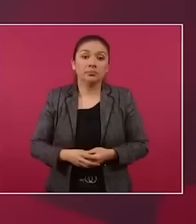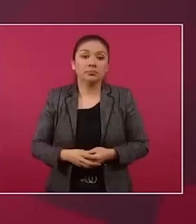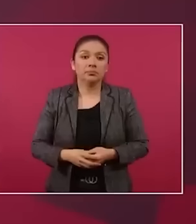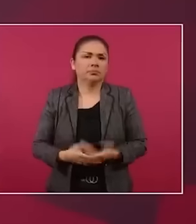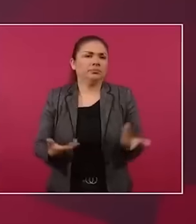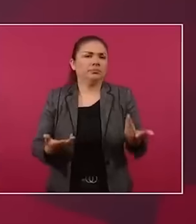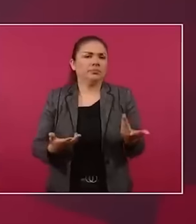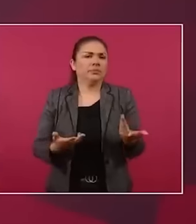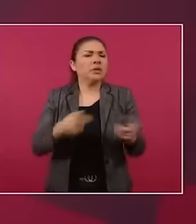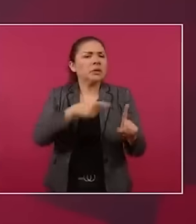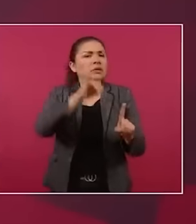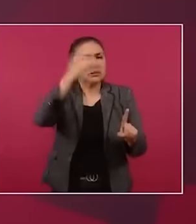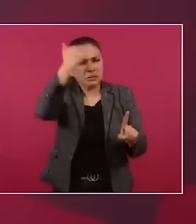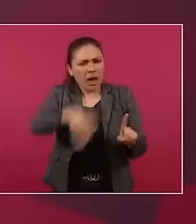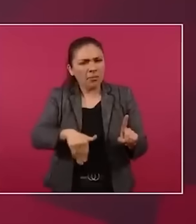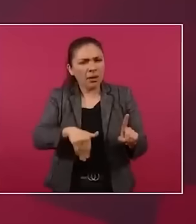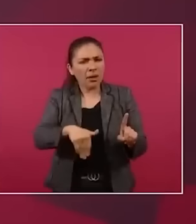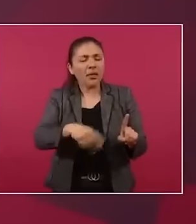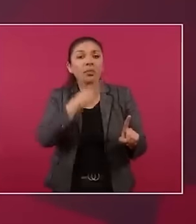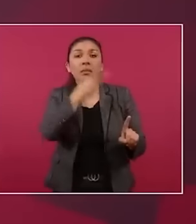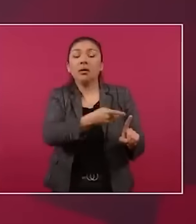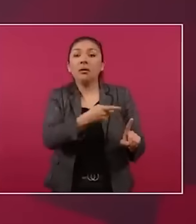¿Cómo sí sabía de que me había dado